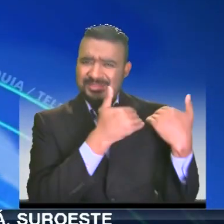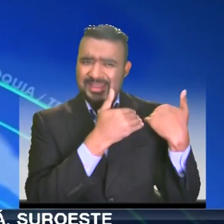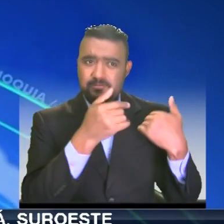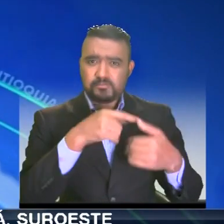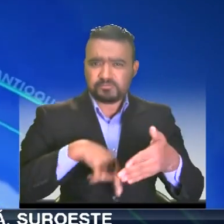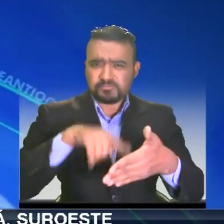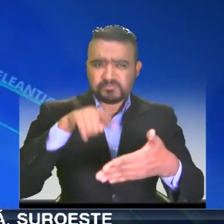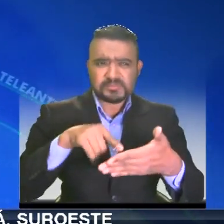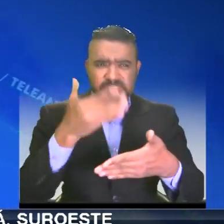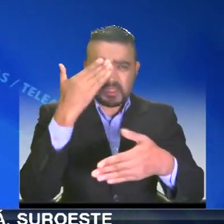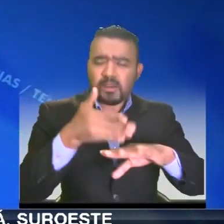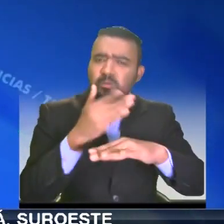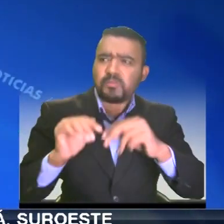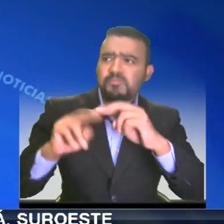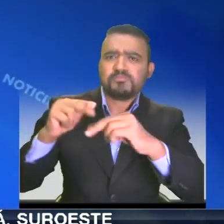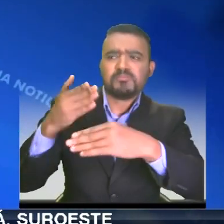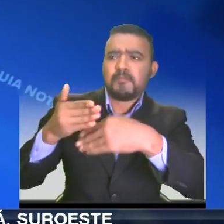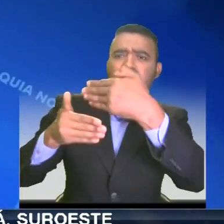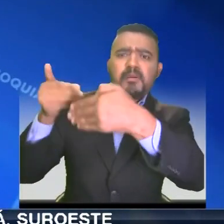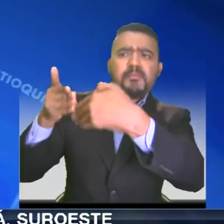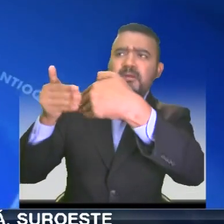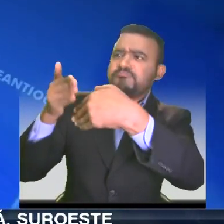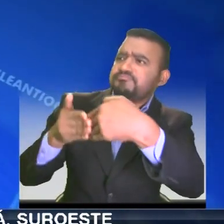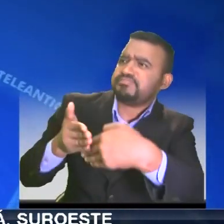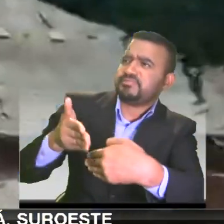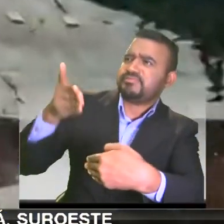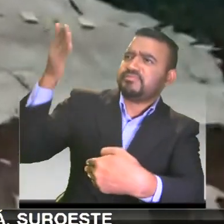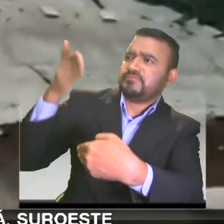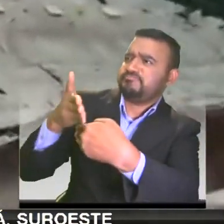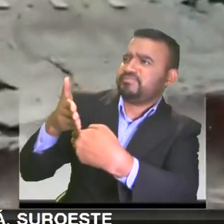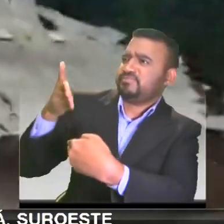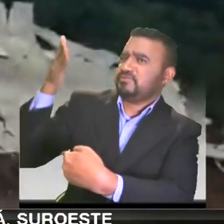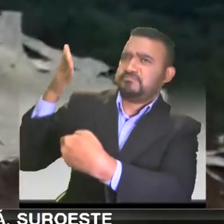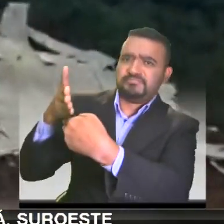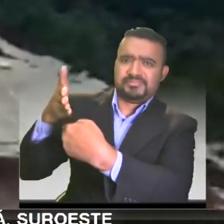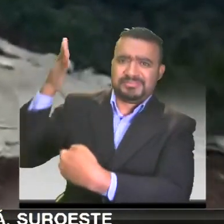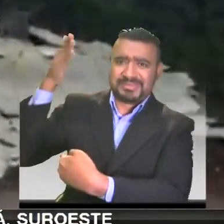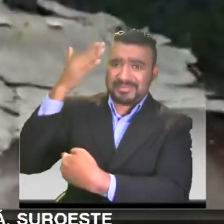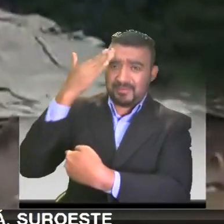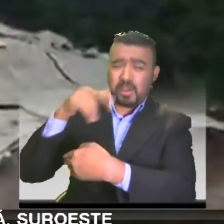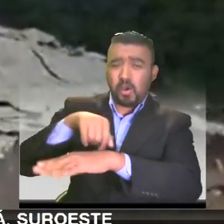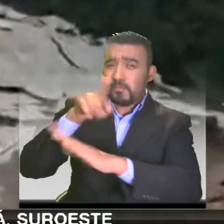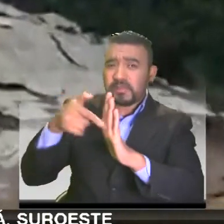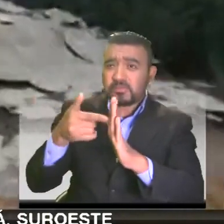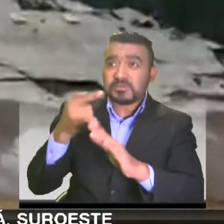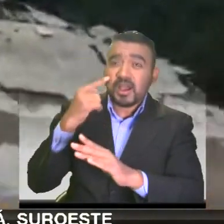la revisión de la estabilidad general de todas las obras que se adelantan en el corredor